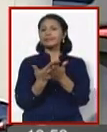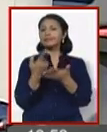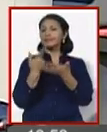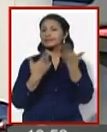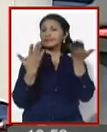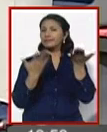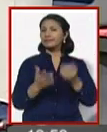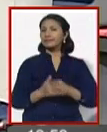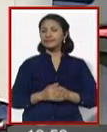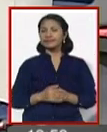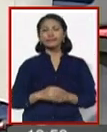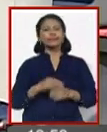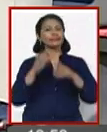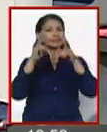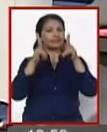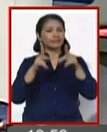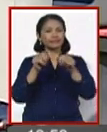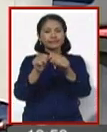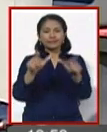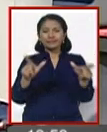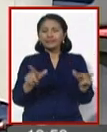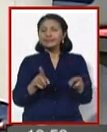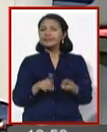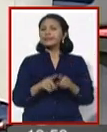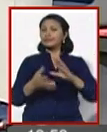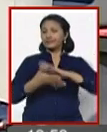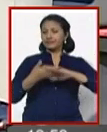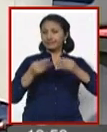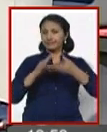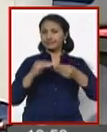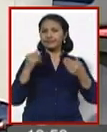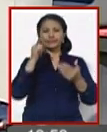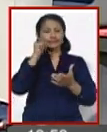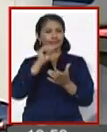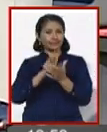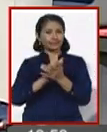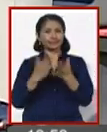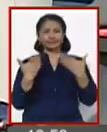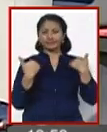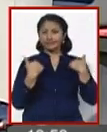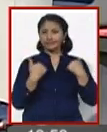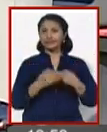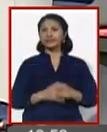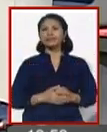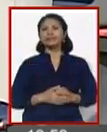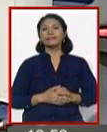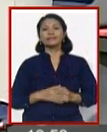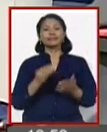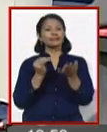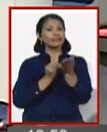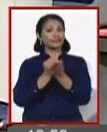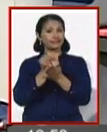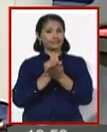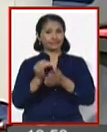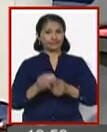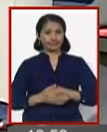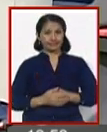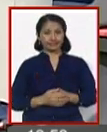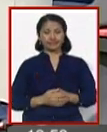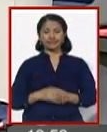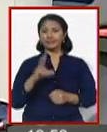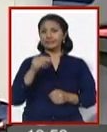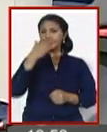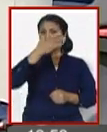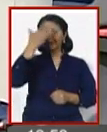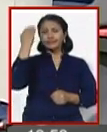los detalles inéditos de los actores, actrices y escenario, por supuesto. Y le cuento también que Esposa Joven ya tiene también una página donde usted puede ser seguidores. Y no hay